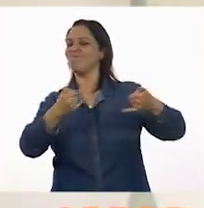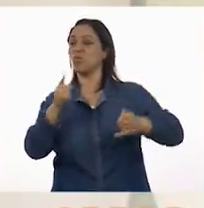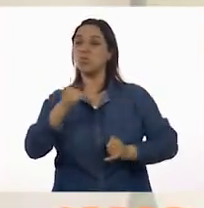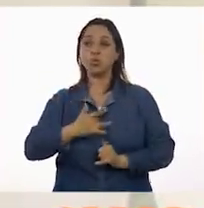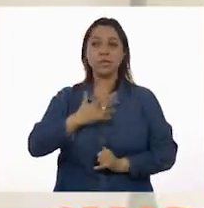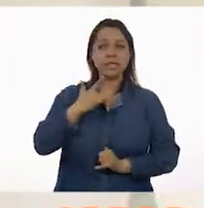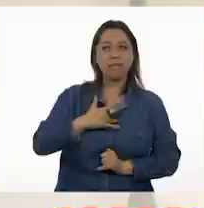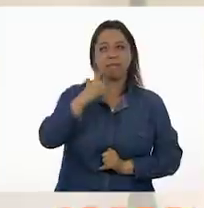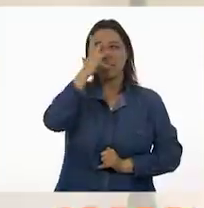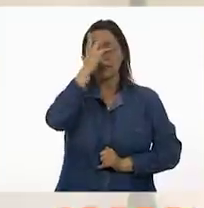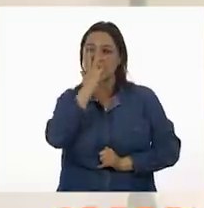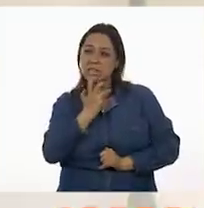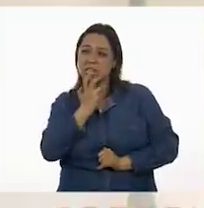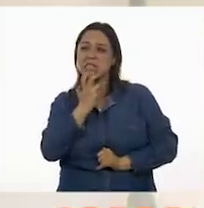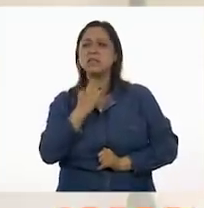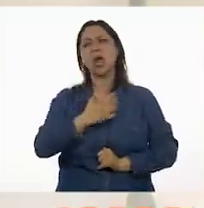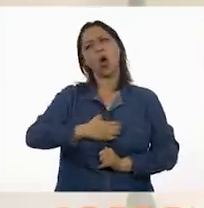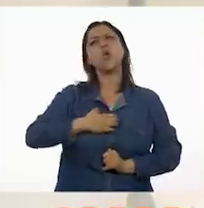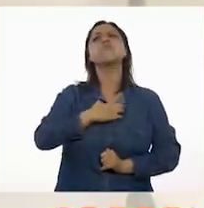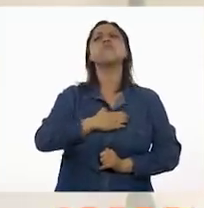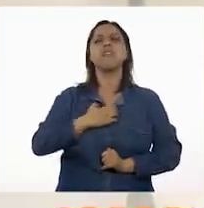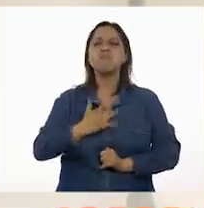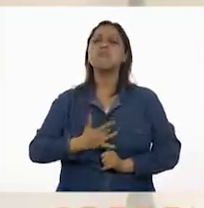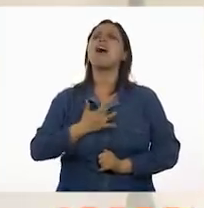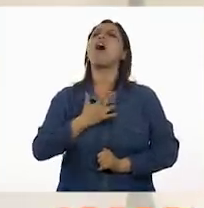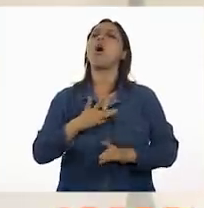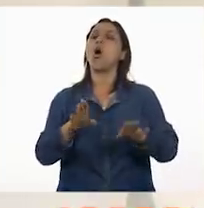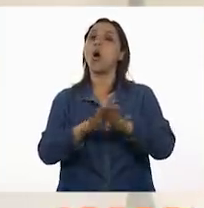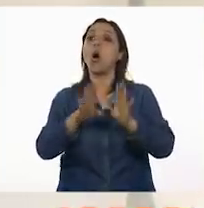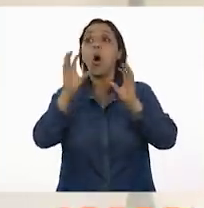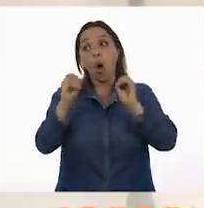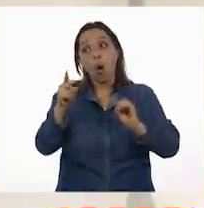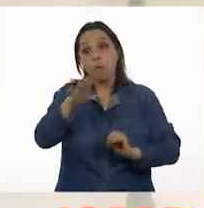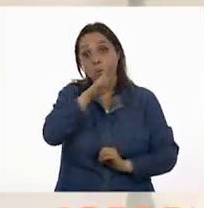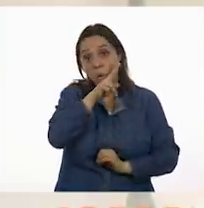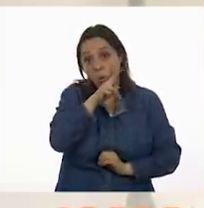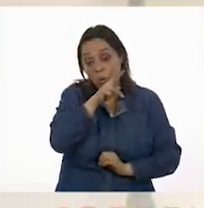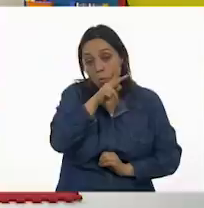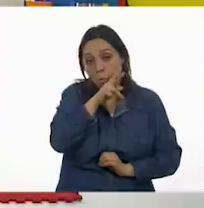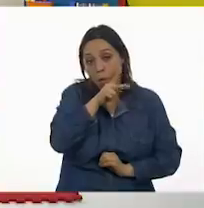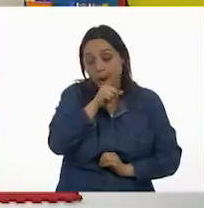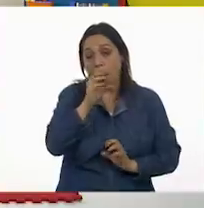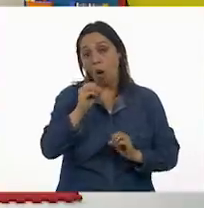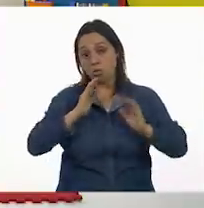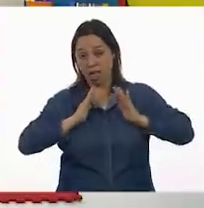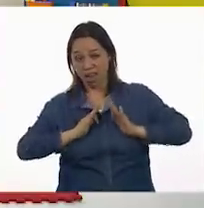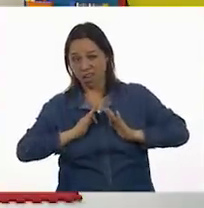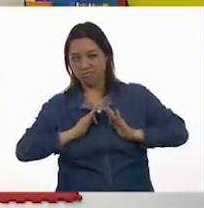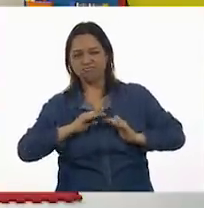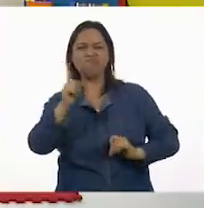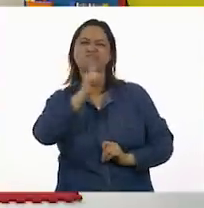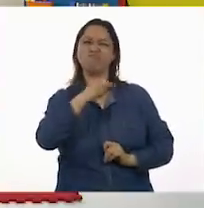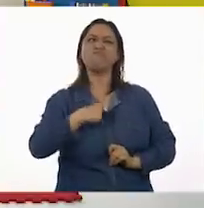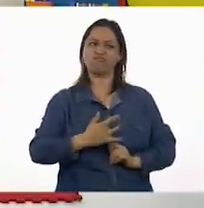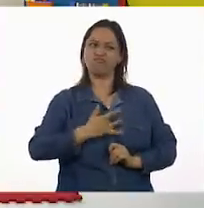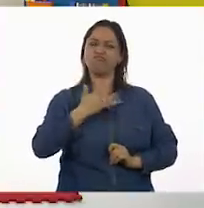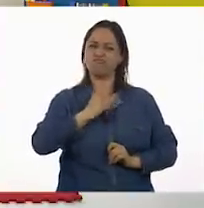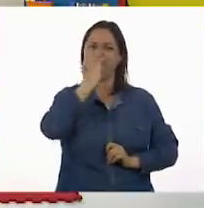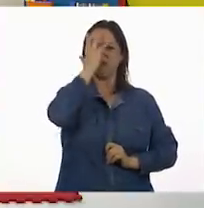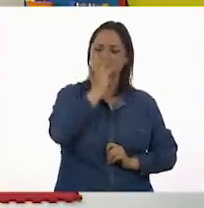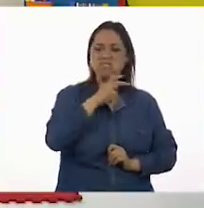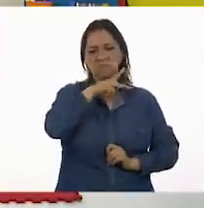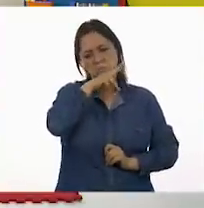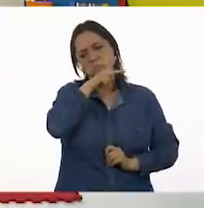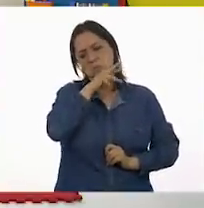sientes triste o contenta? ¿O preocupada? ¿O tranquila? No, y me siento triste y